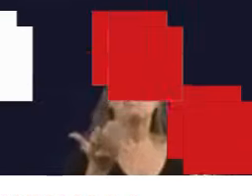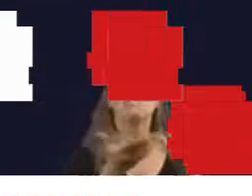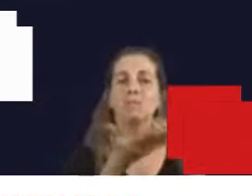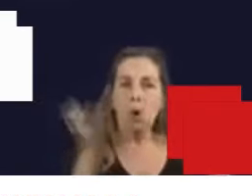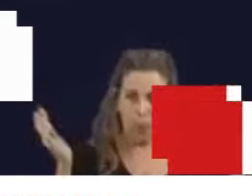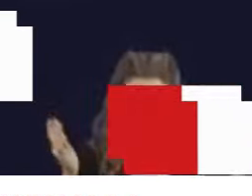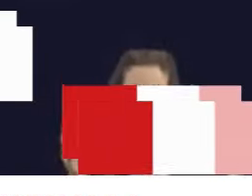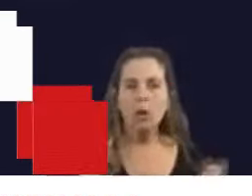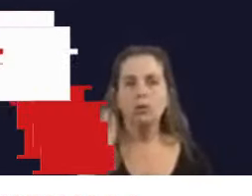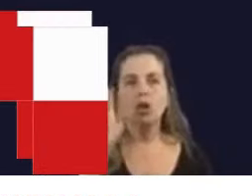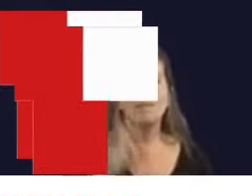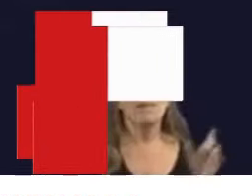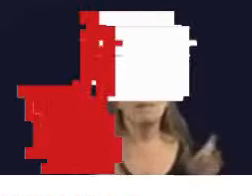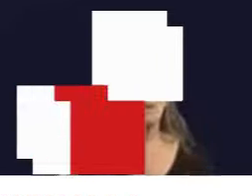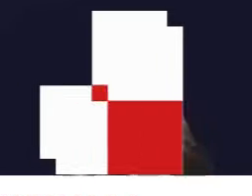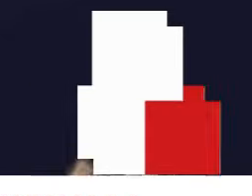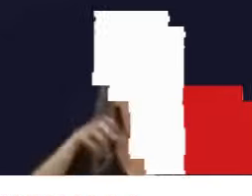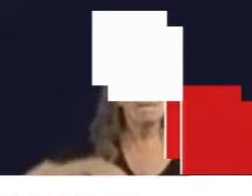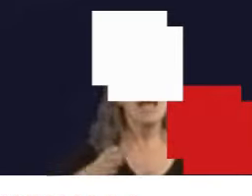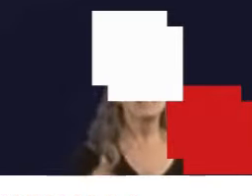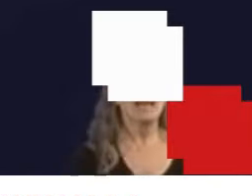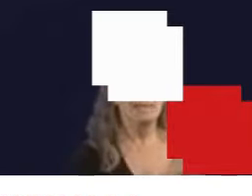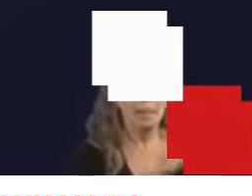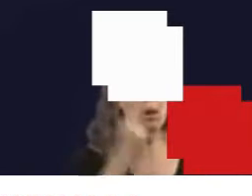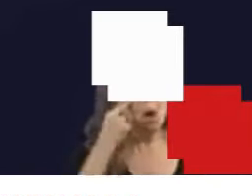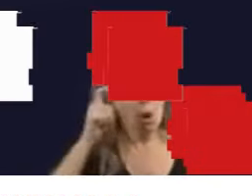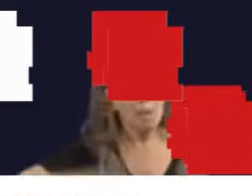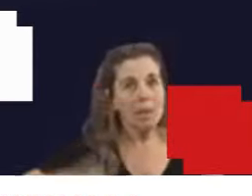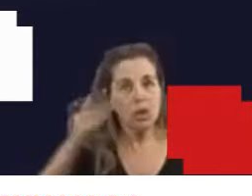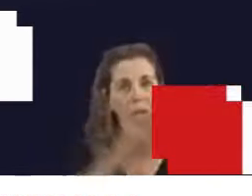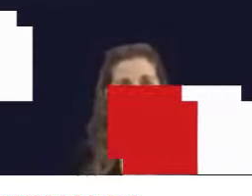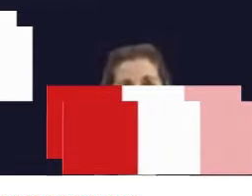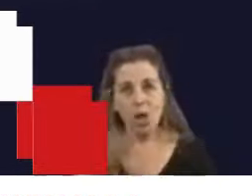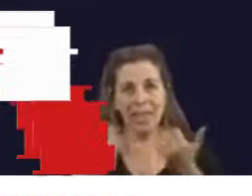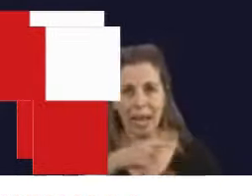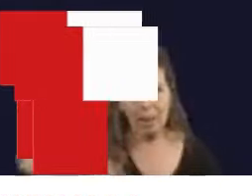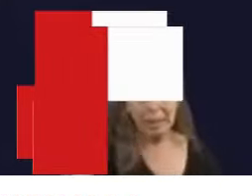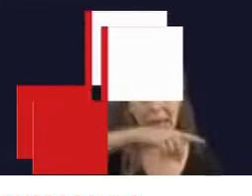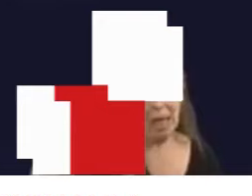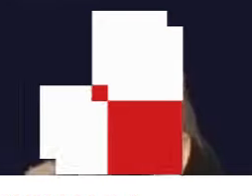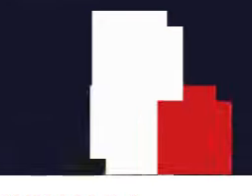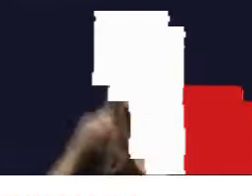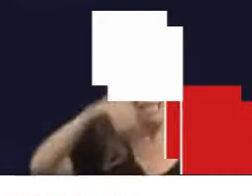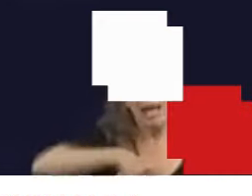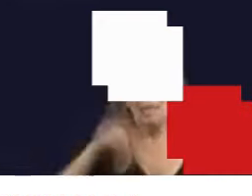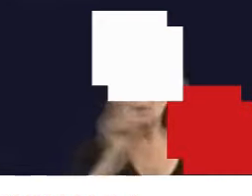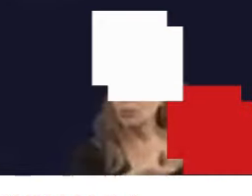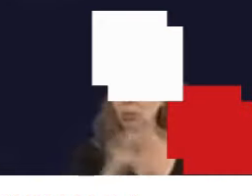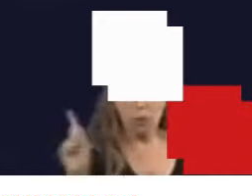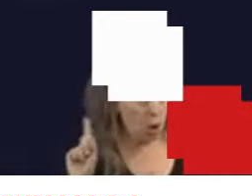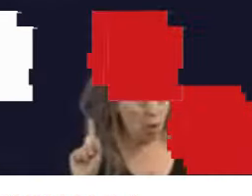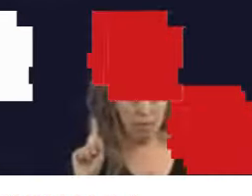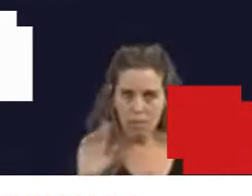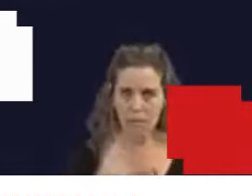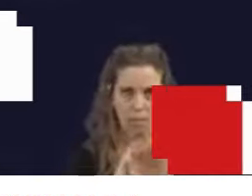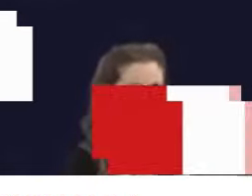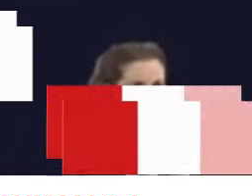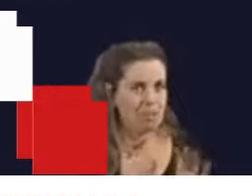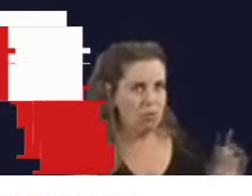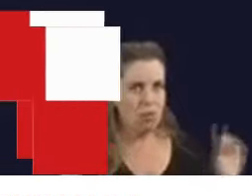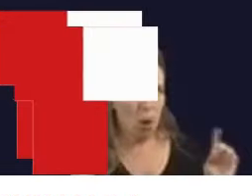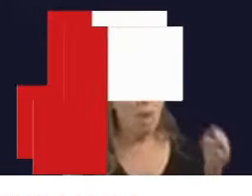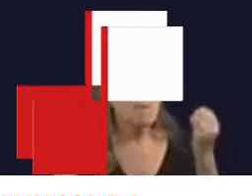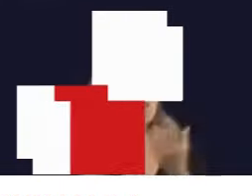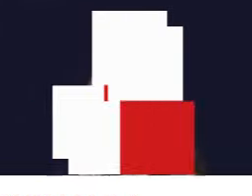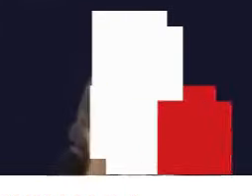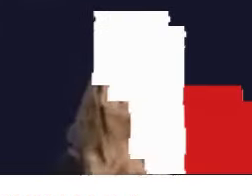Solo para aclararlo, las personas discapacitadas no van a participar del examen en primera instancia, ya que los sistemas